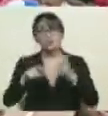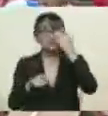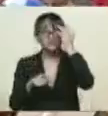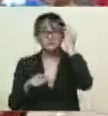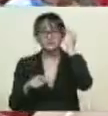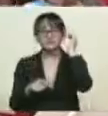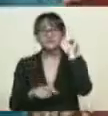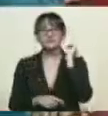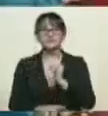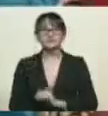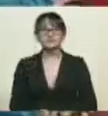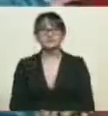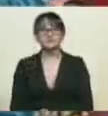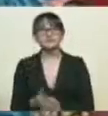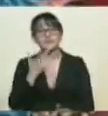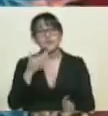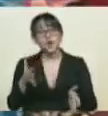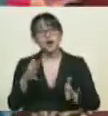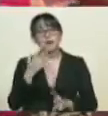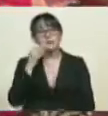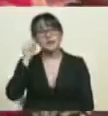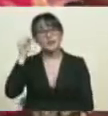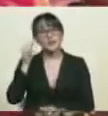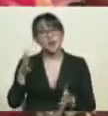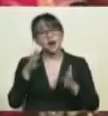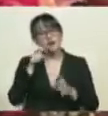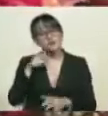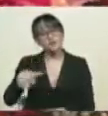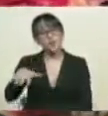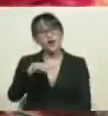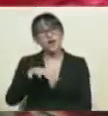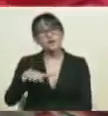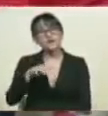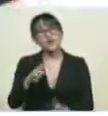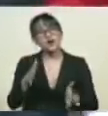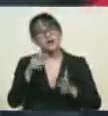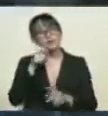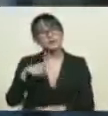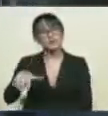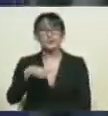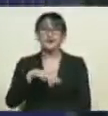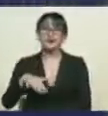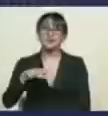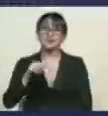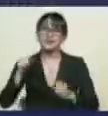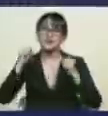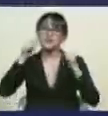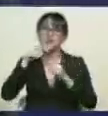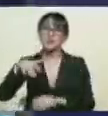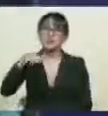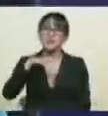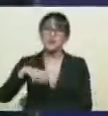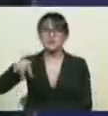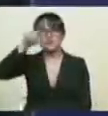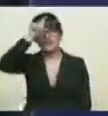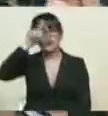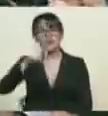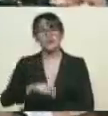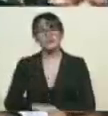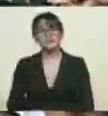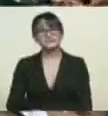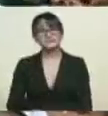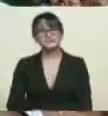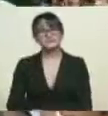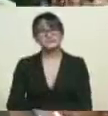Maduro. Y si gana Maduro, gana el pueblo. Gana el pueblo. ¡Que viva el pueblo de Falcón!